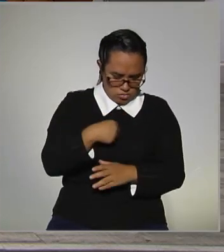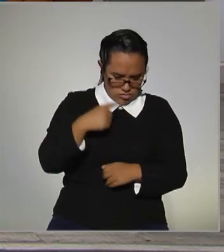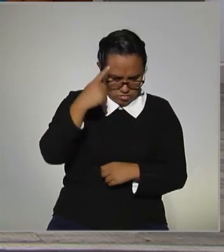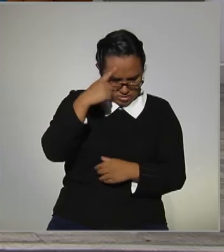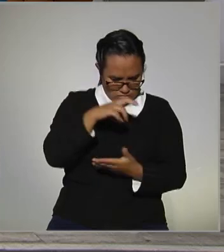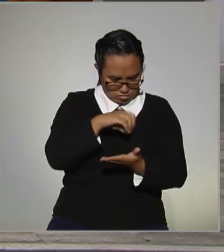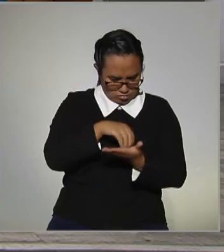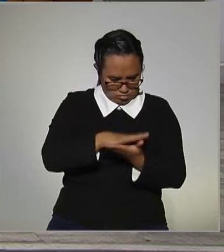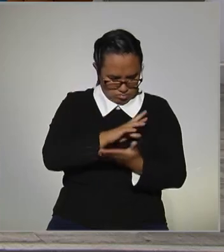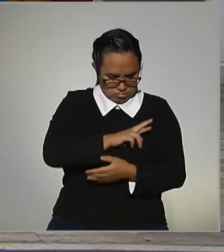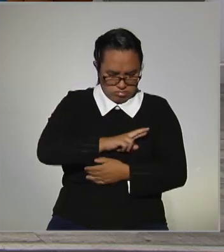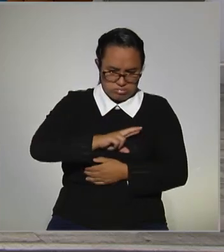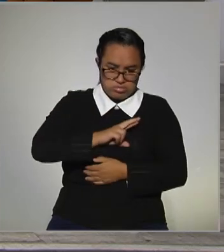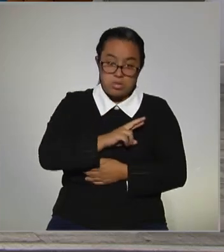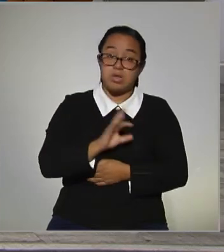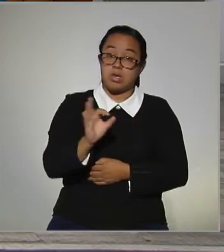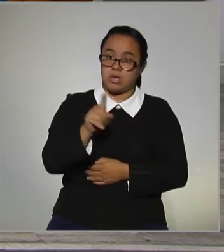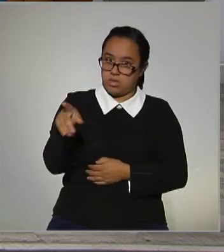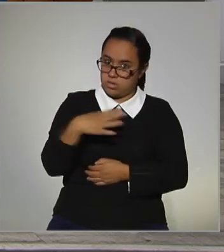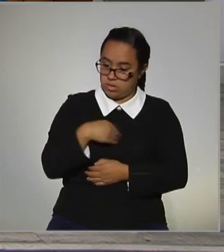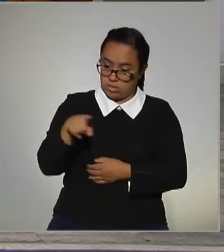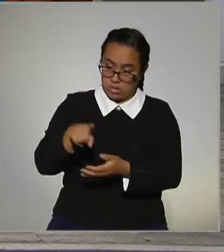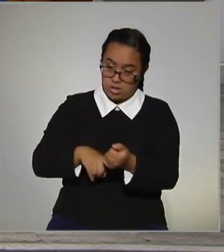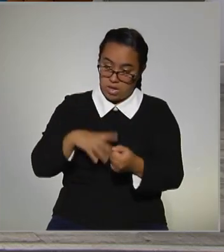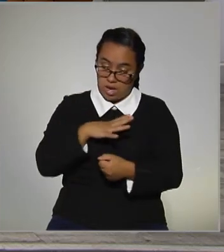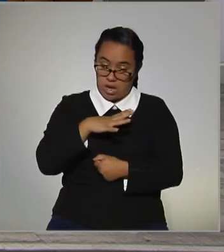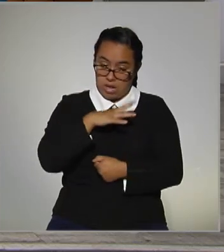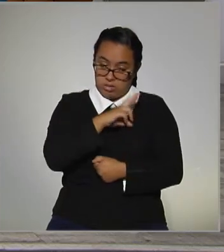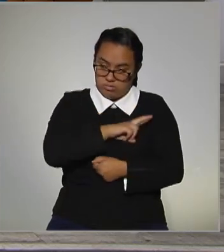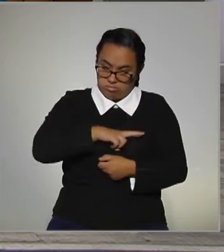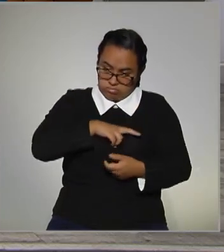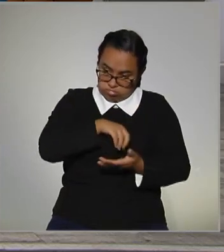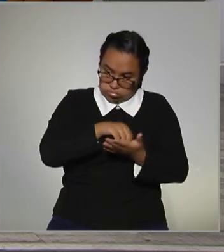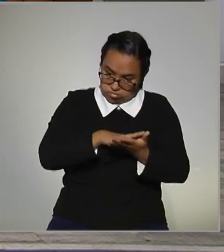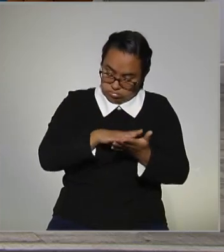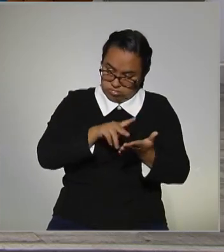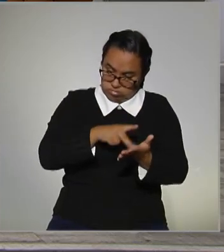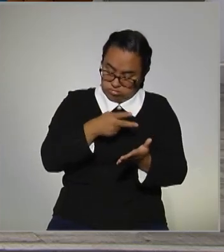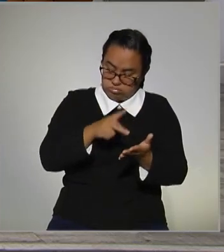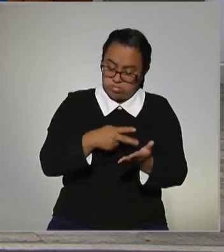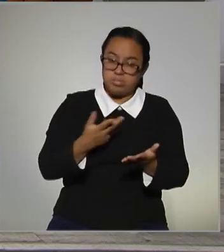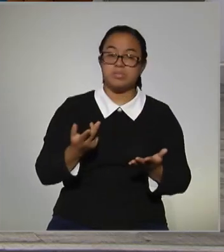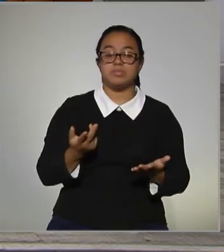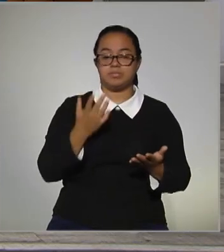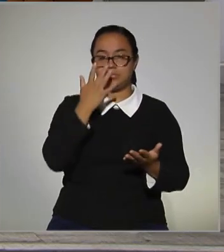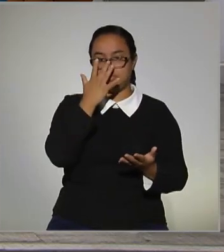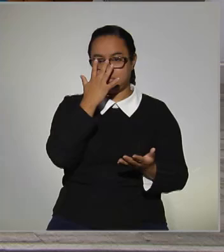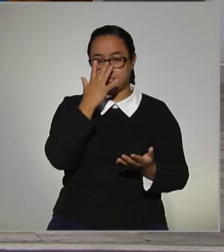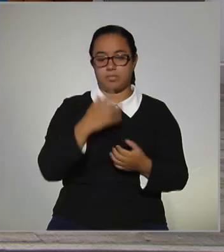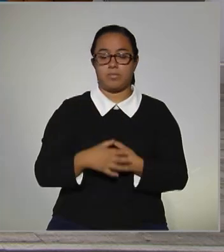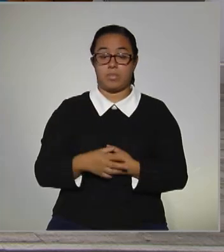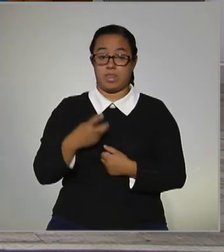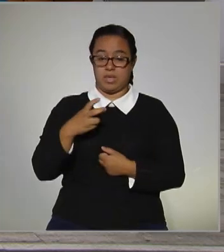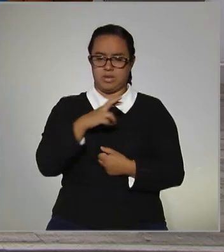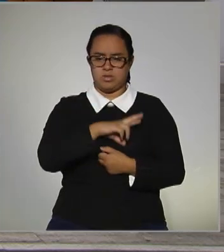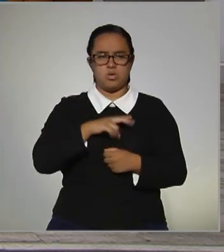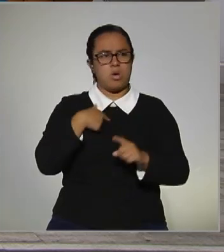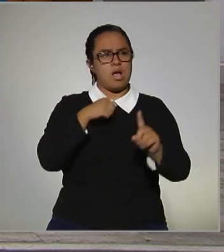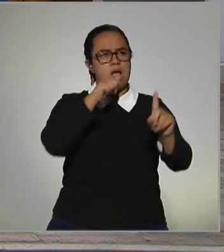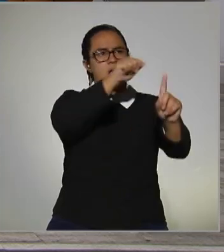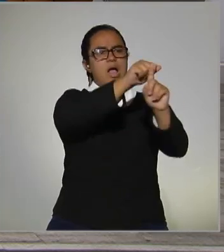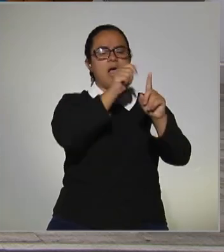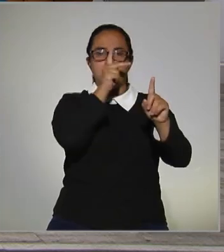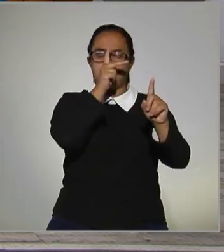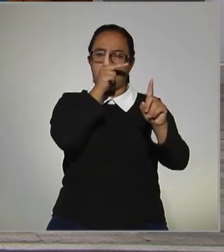papás, están detectando que en sus hijos hay resentimiento a partir de lo que nos están compartiendo. Y Guadalupe nos dice, el resentimiento hacia